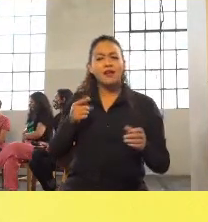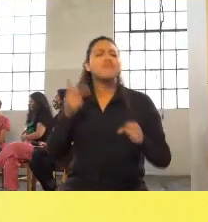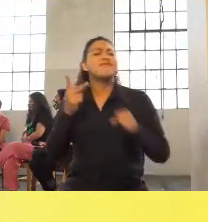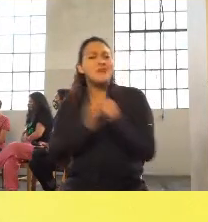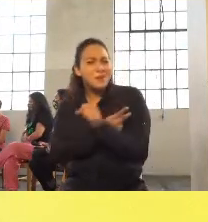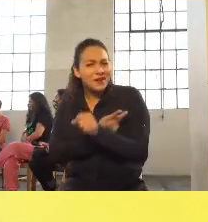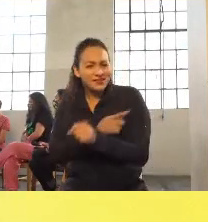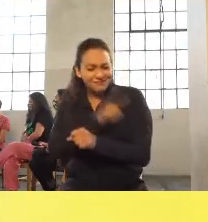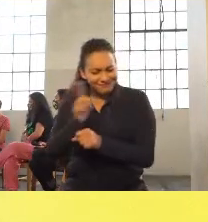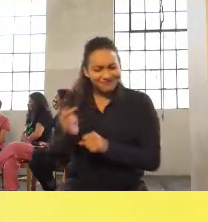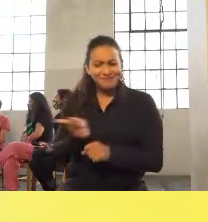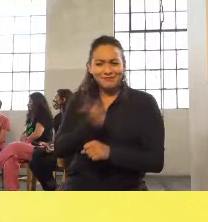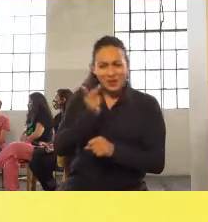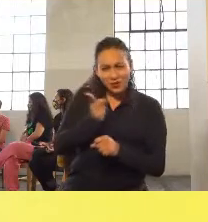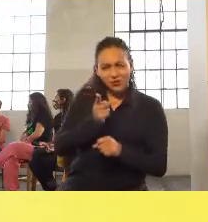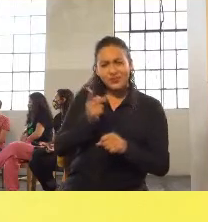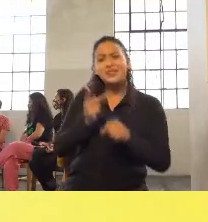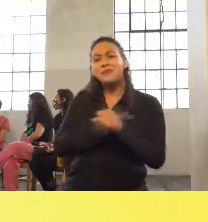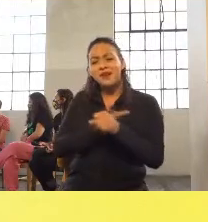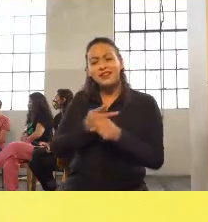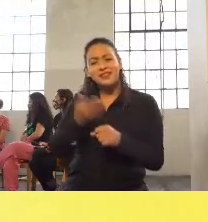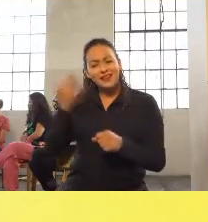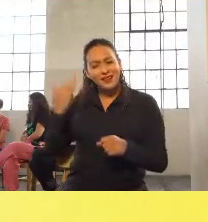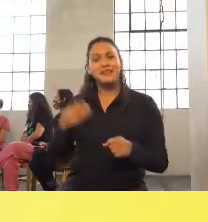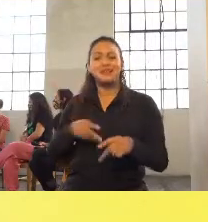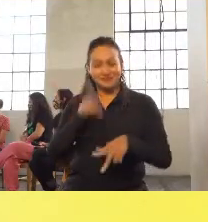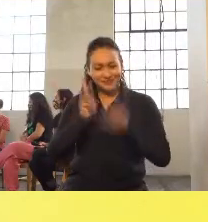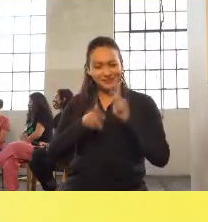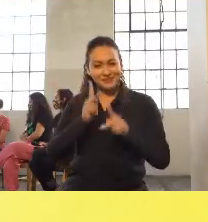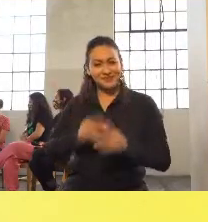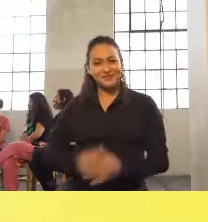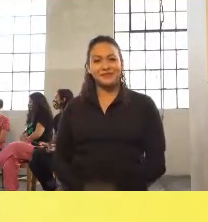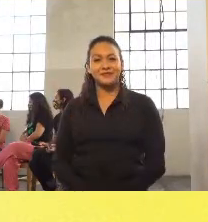Entonces, así como concretamente, ¿qué les ha pasado en esa onda?